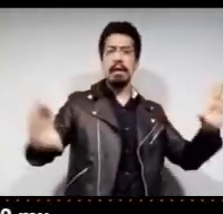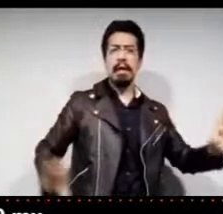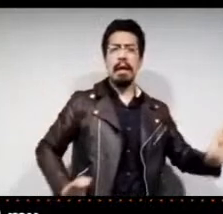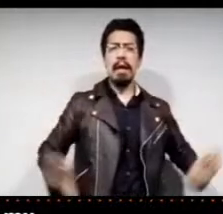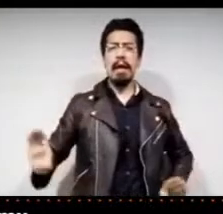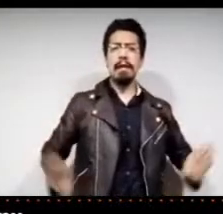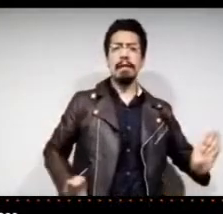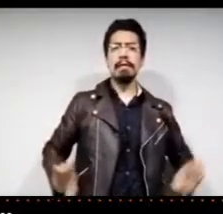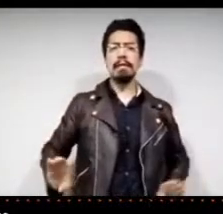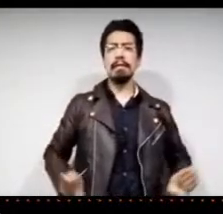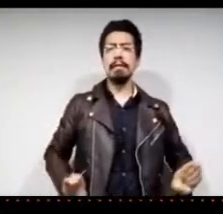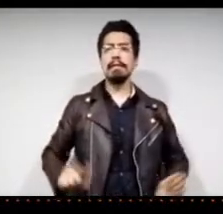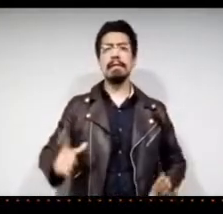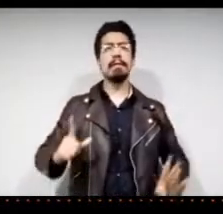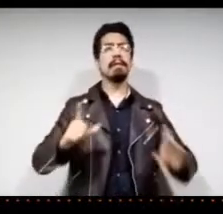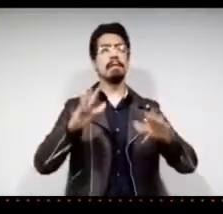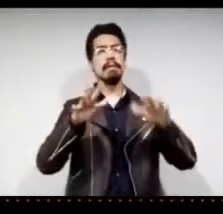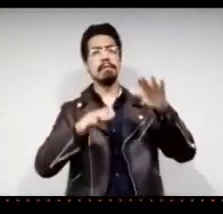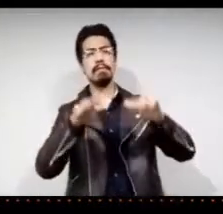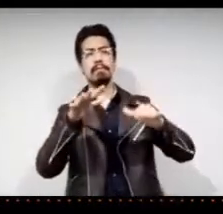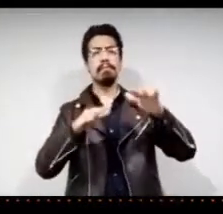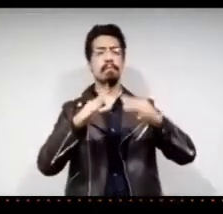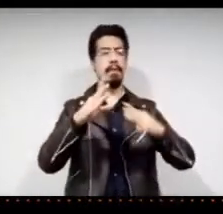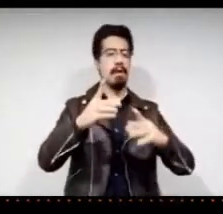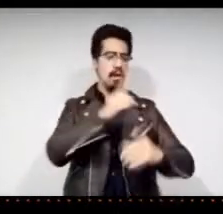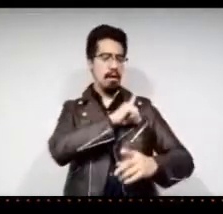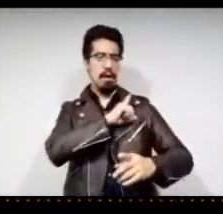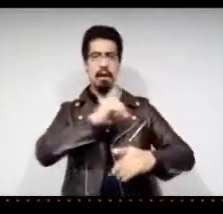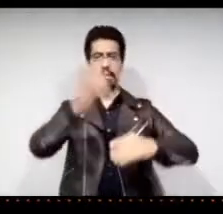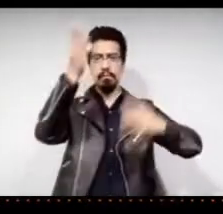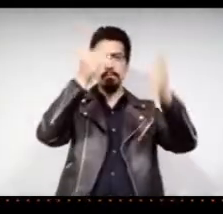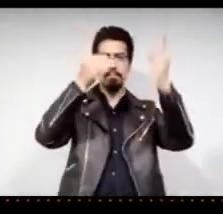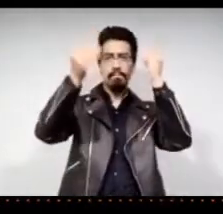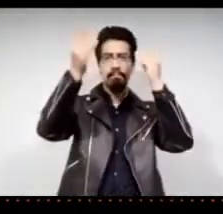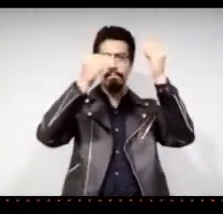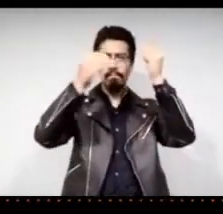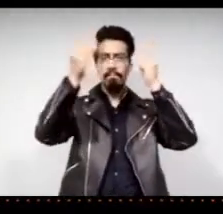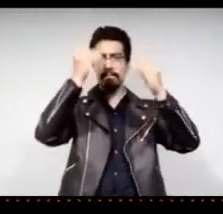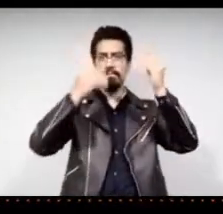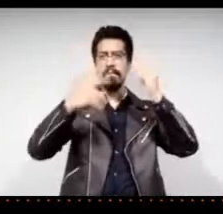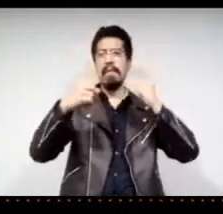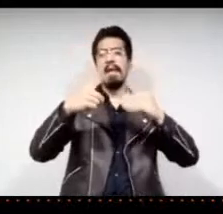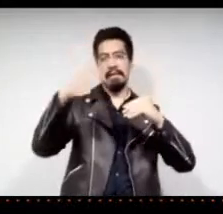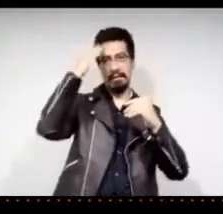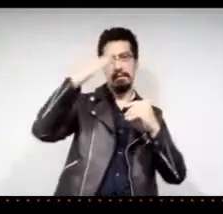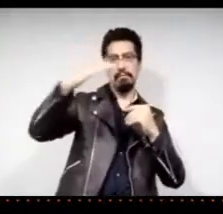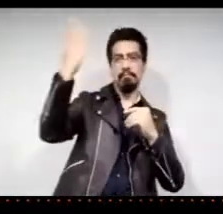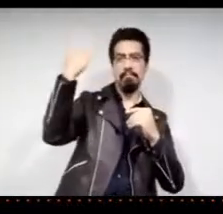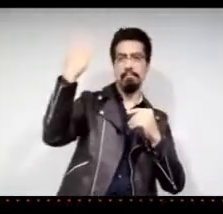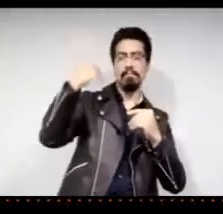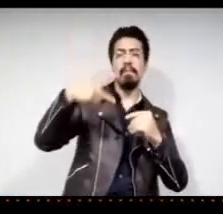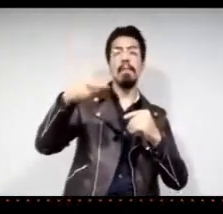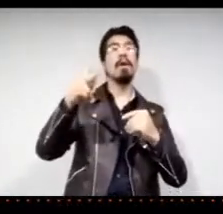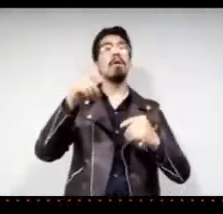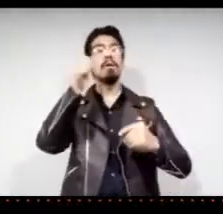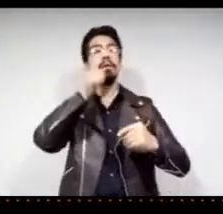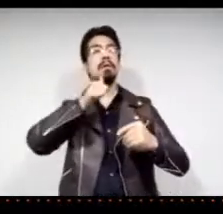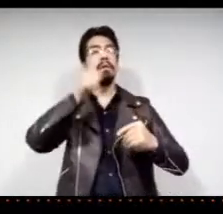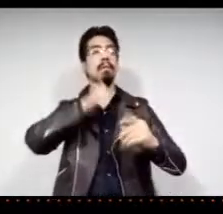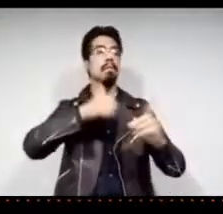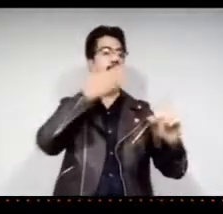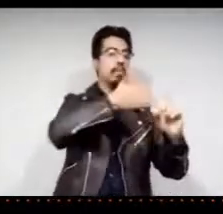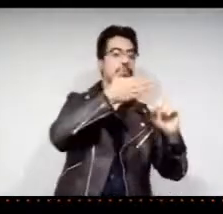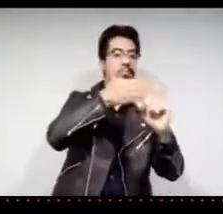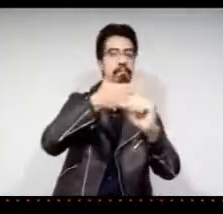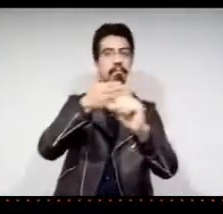de regulación, de autoaprendizaje, ya desde hace un tiempo, y bueno, siempre han marcado estos factores que